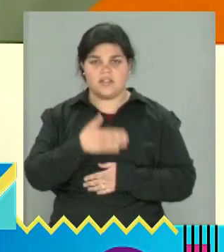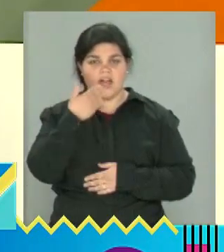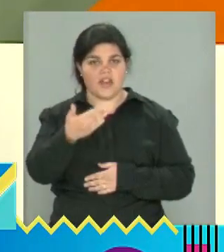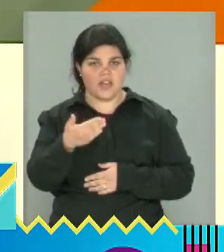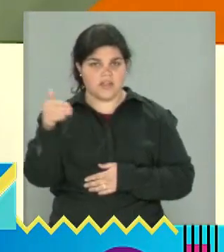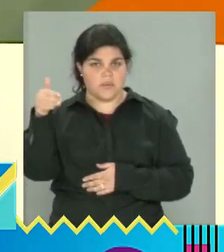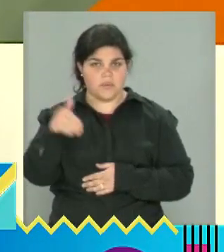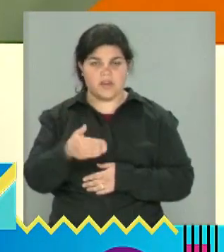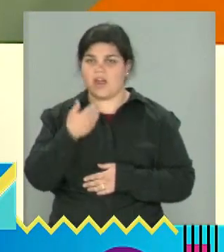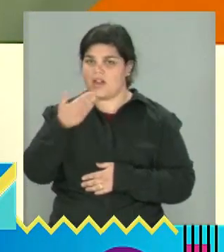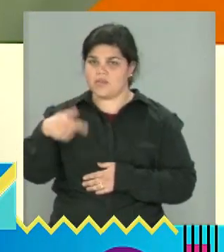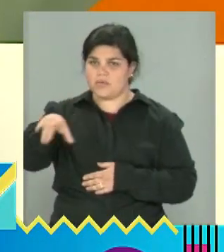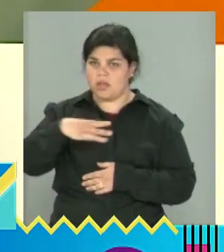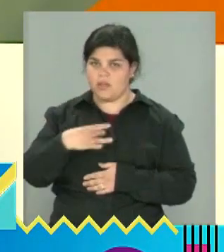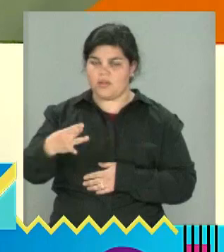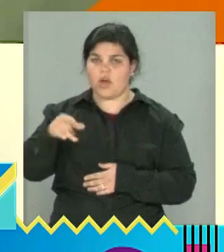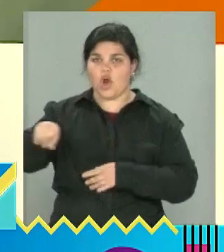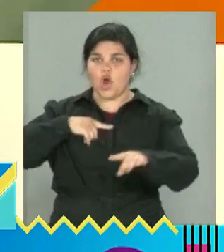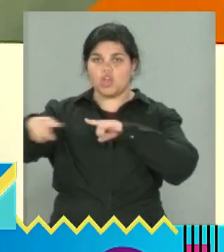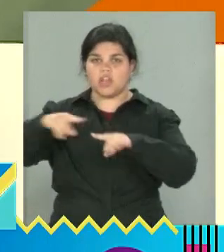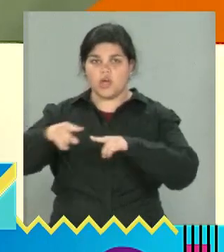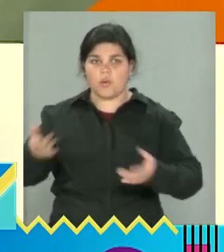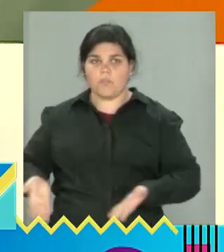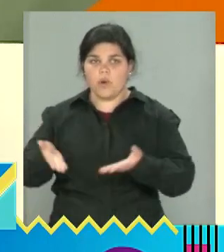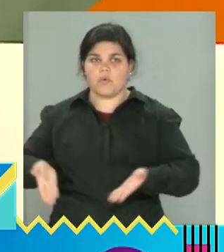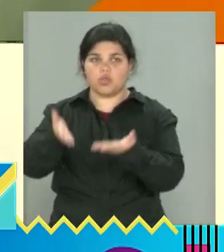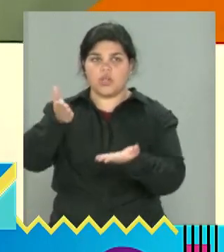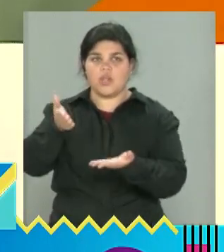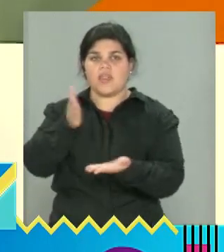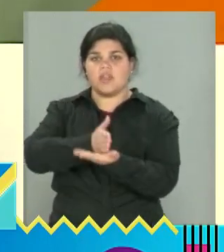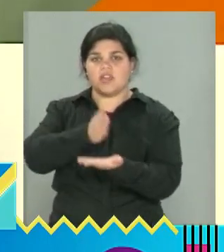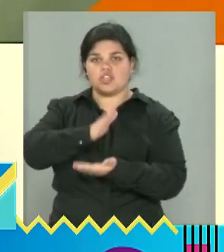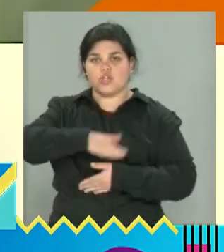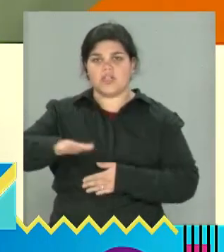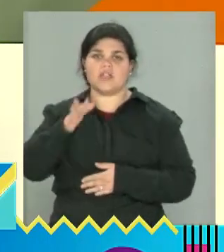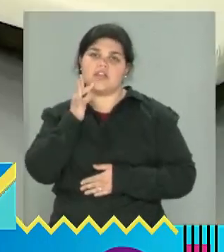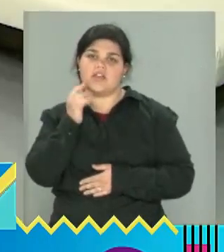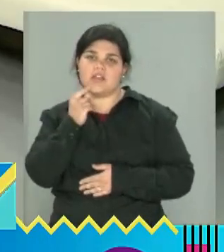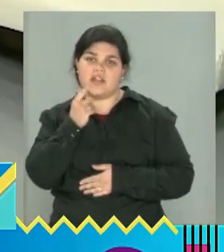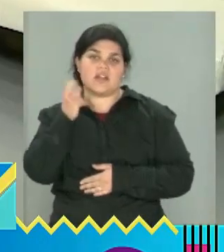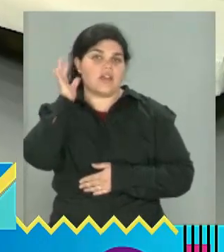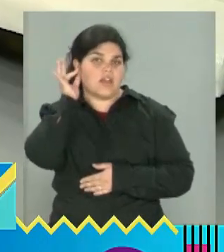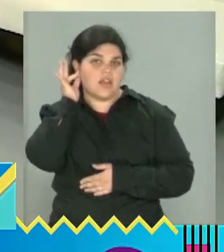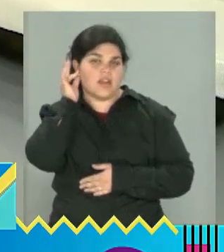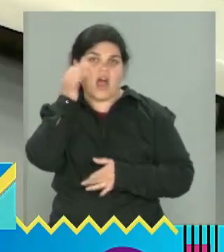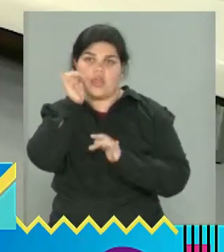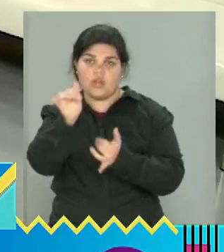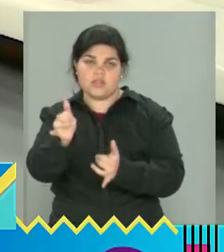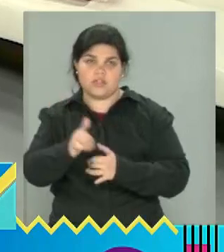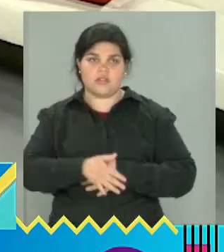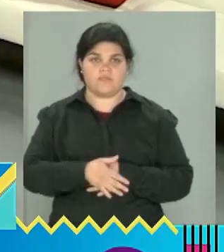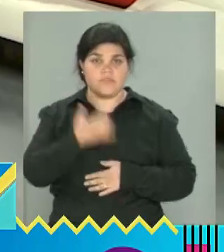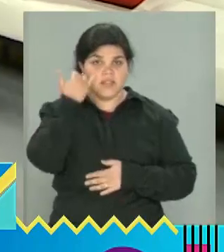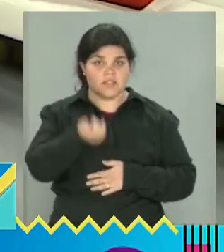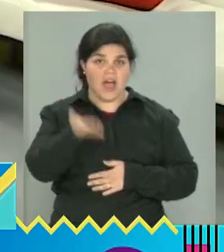Gracias por la invitación. Coordinadora del área de promoción de derechos de niños, niñas y adolescentes. Muchas gracias de nuevo. Bueno, ya dijimos